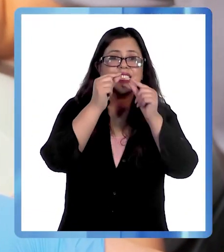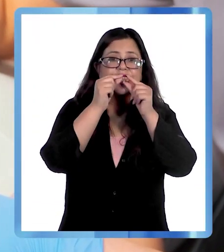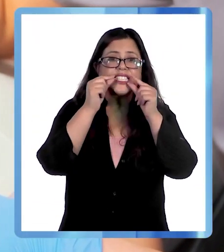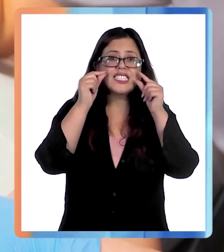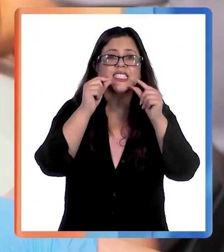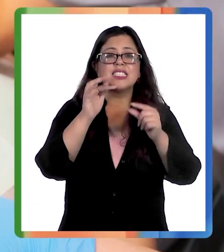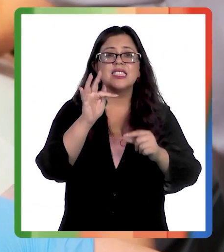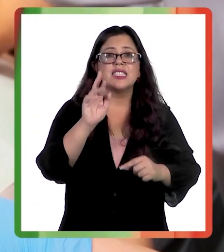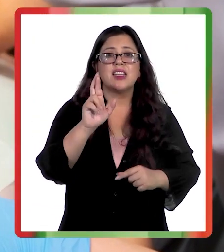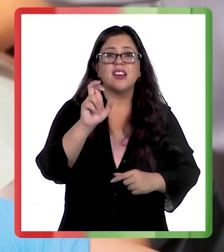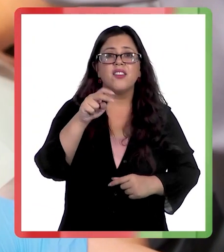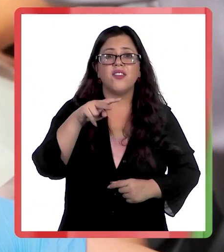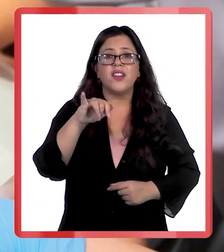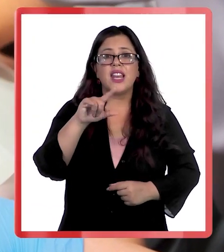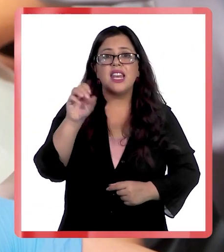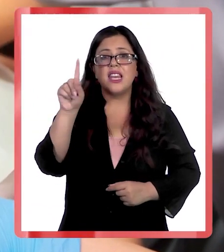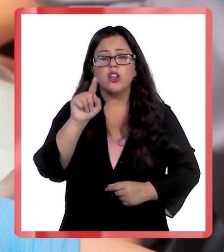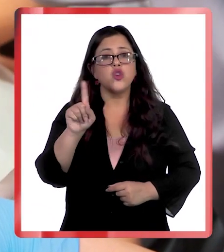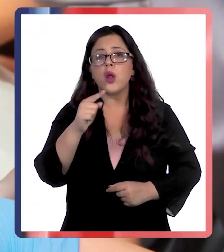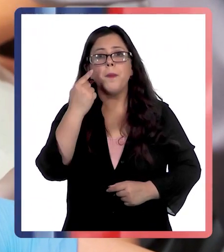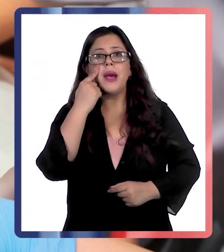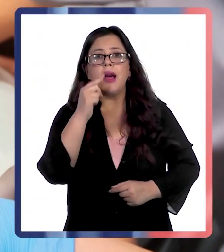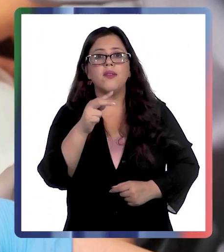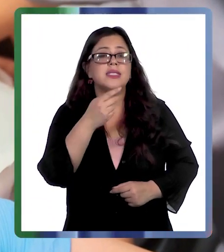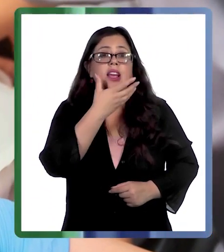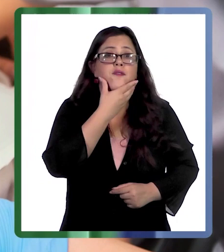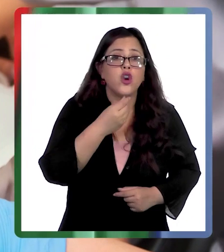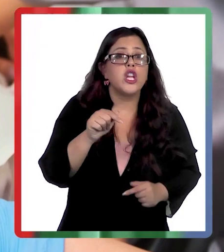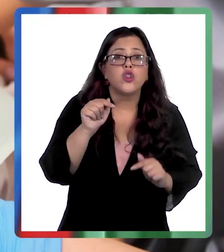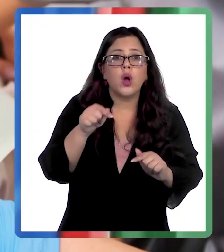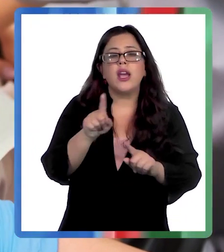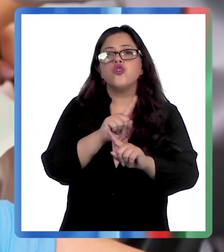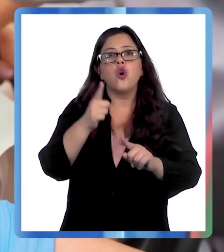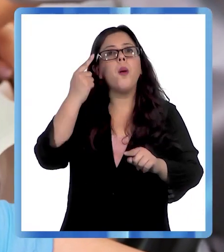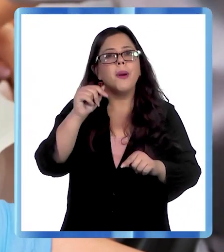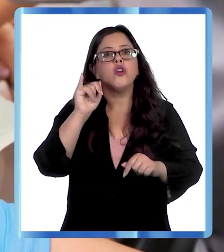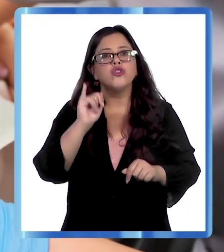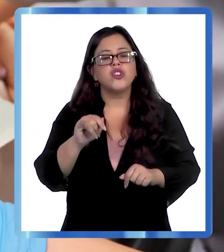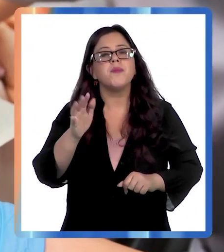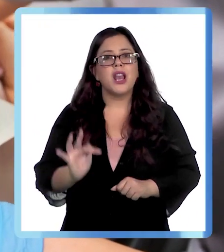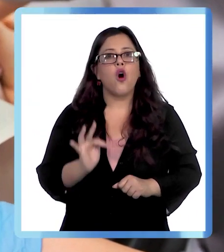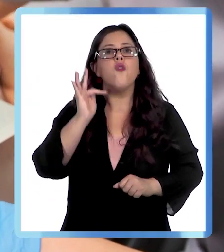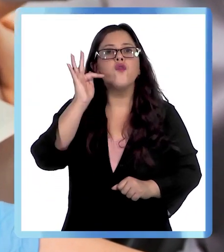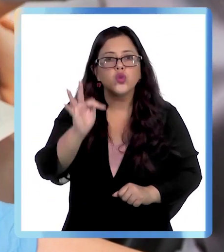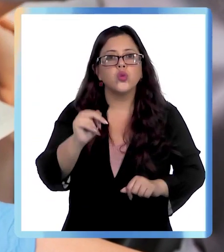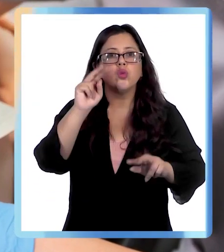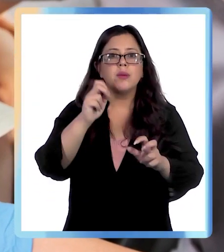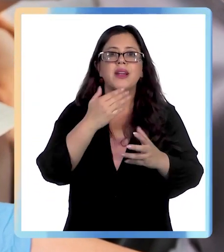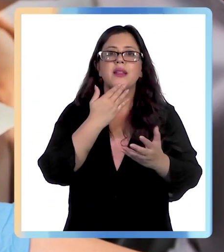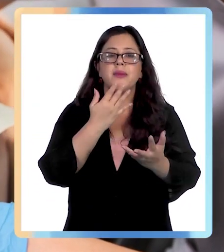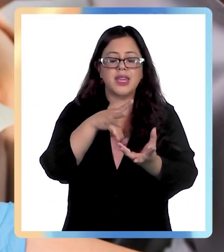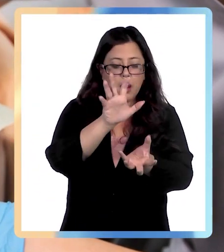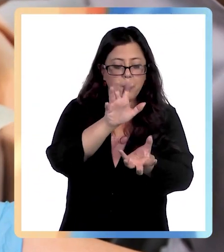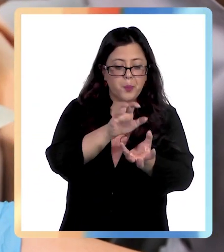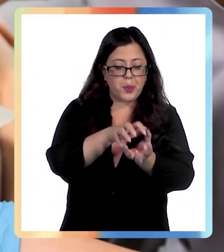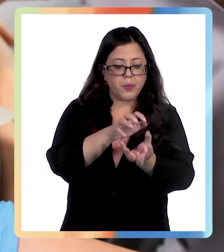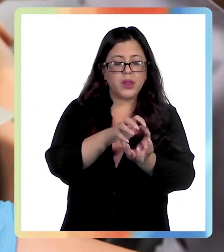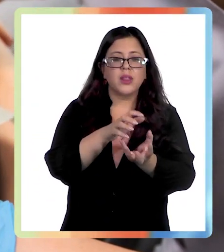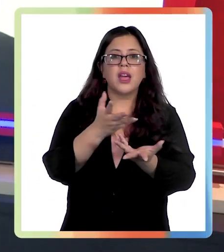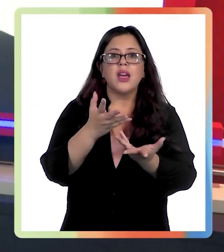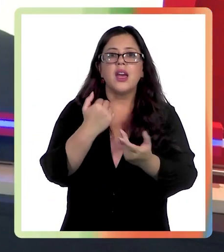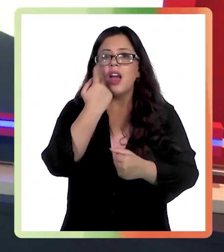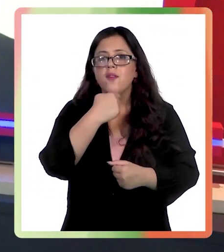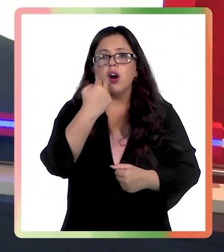frenillos no son estéticos por supuesto es para la estética pero sobre todo para buscar una función en en tu